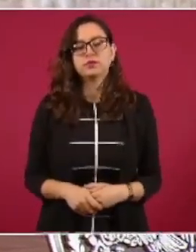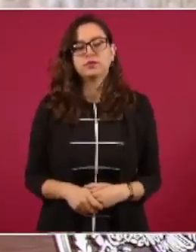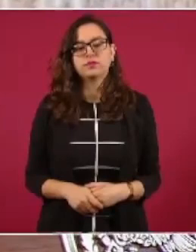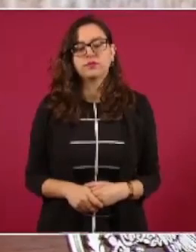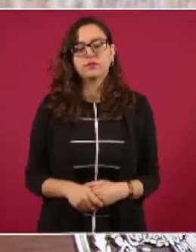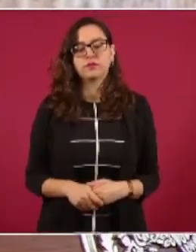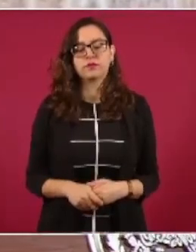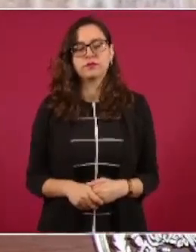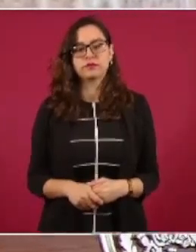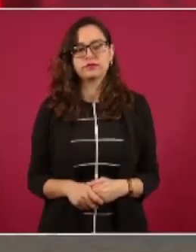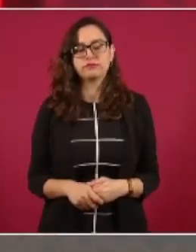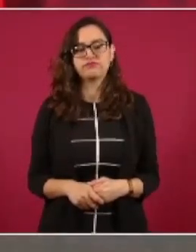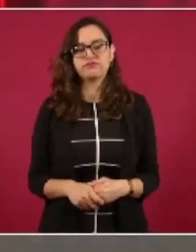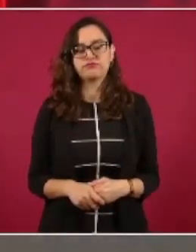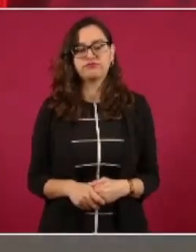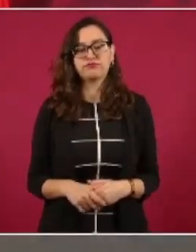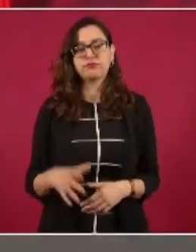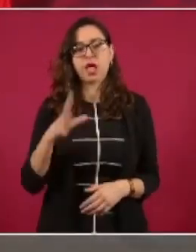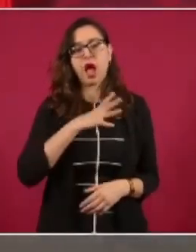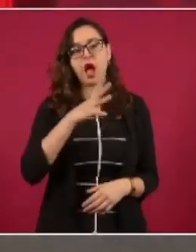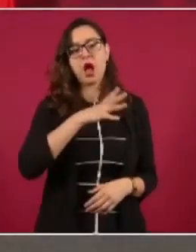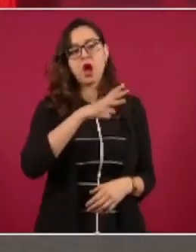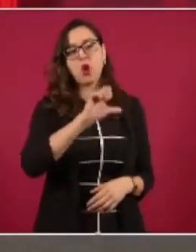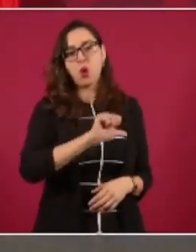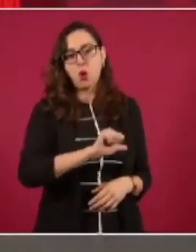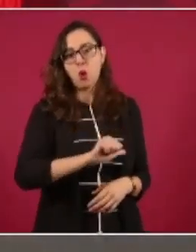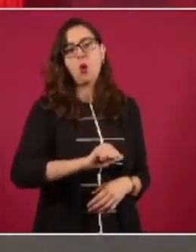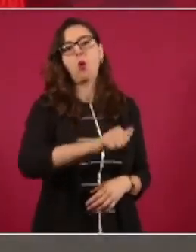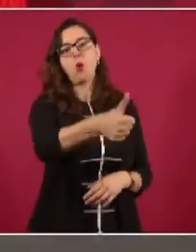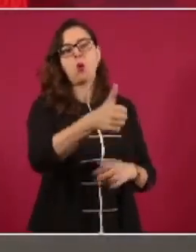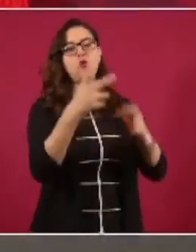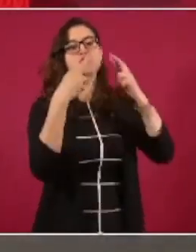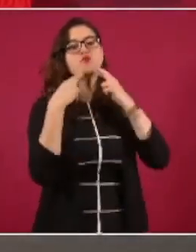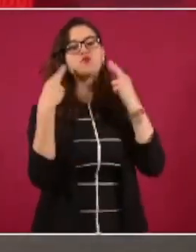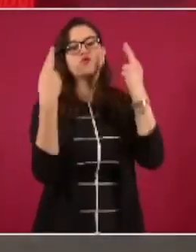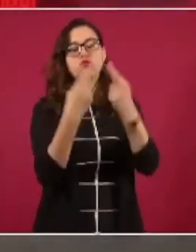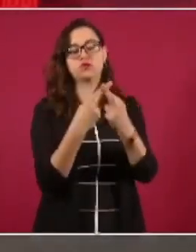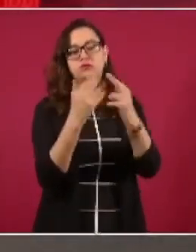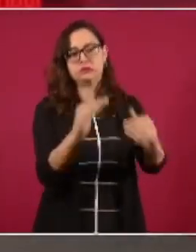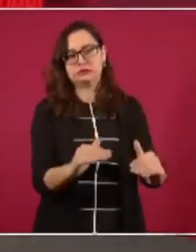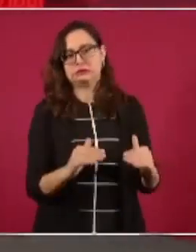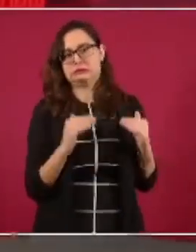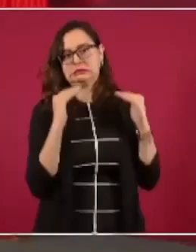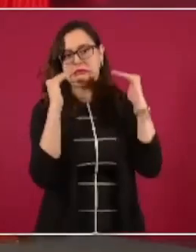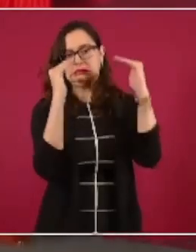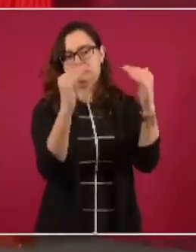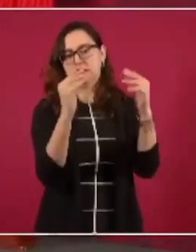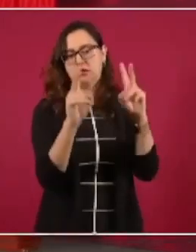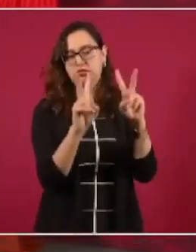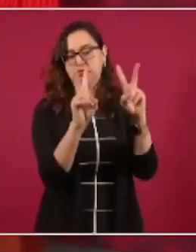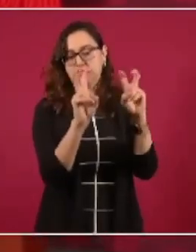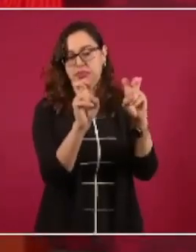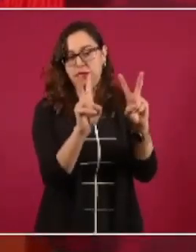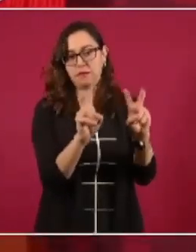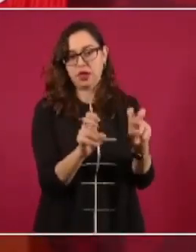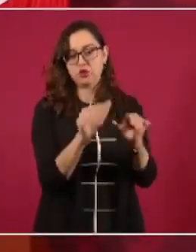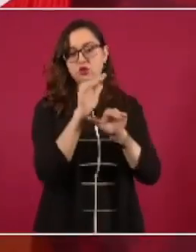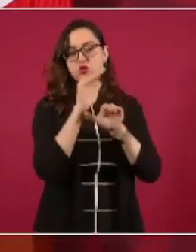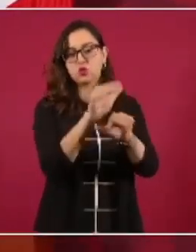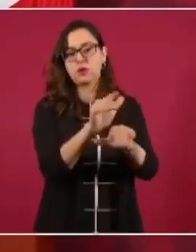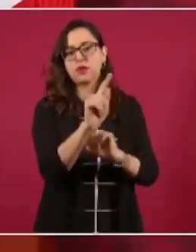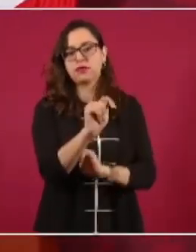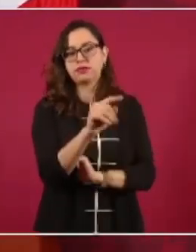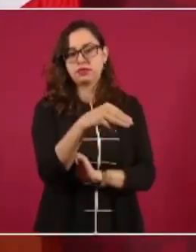de alto nivel para atender asuntos del tratado